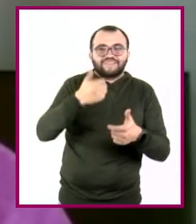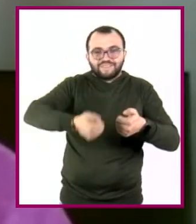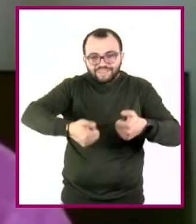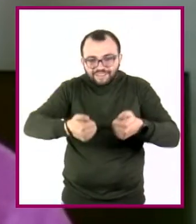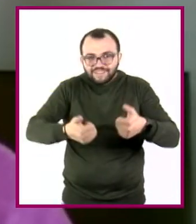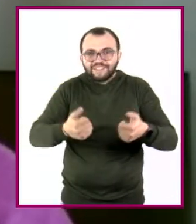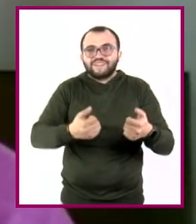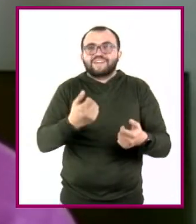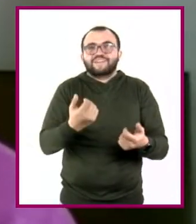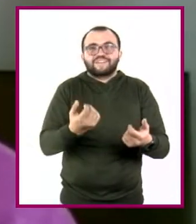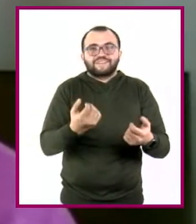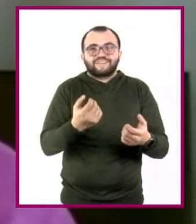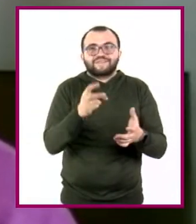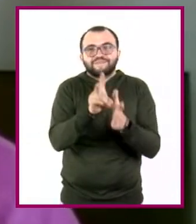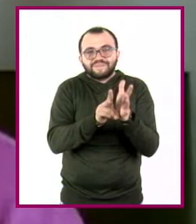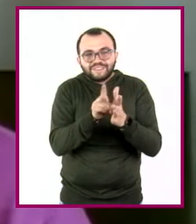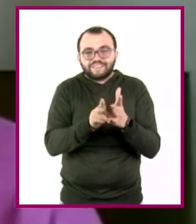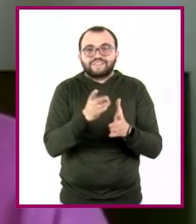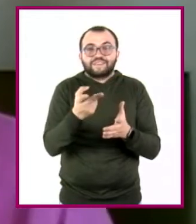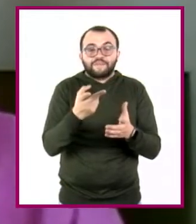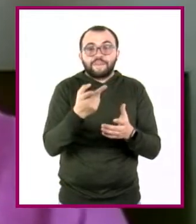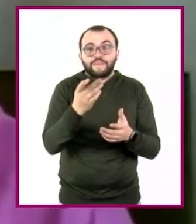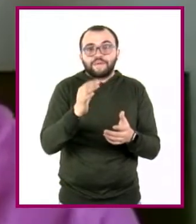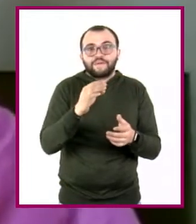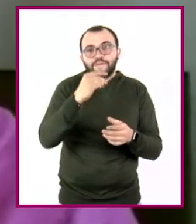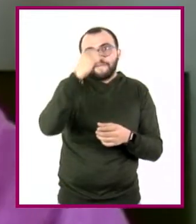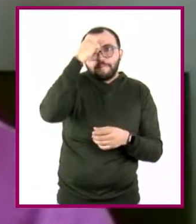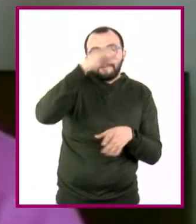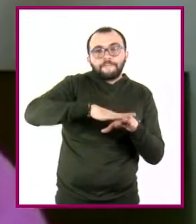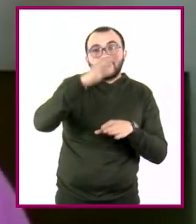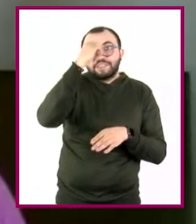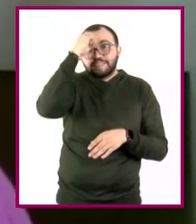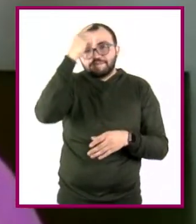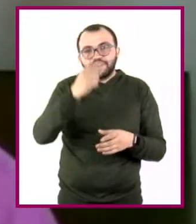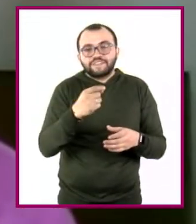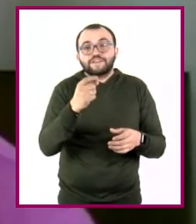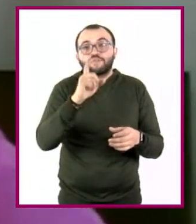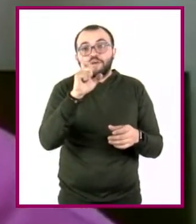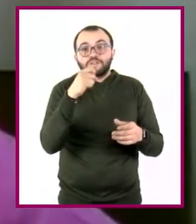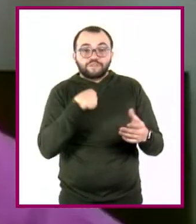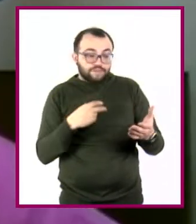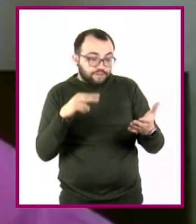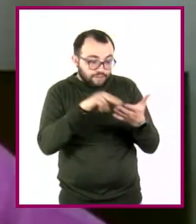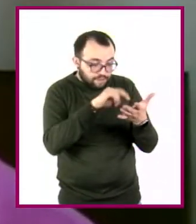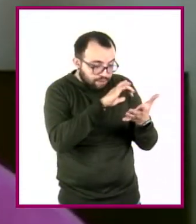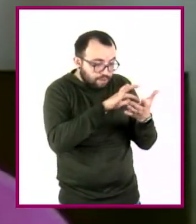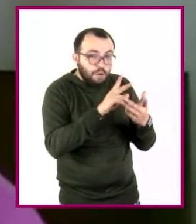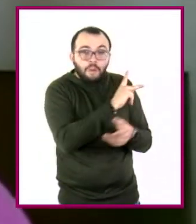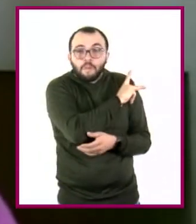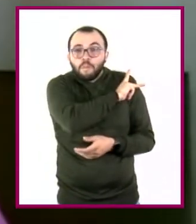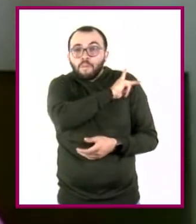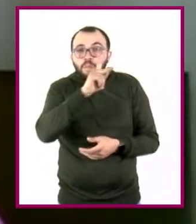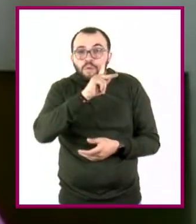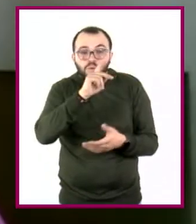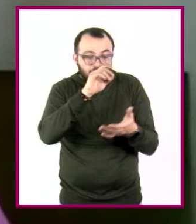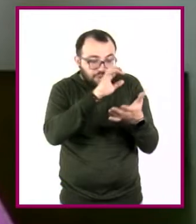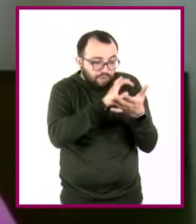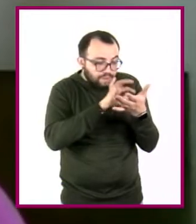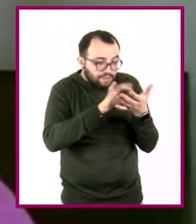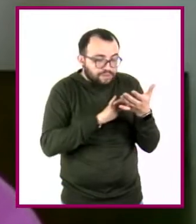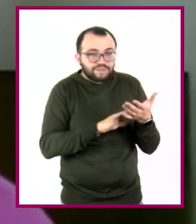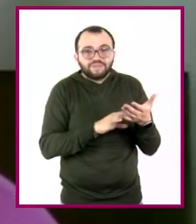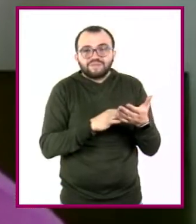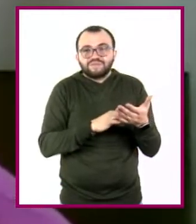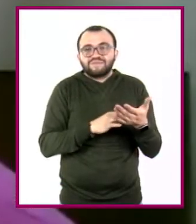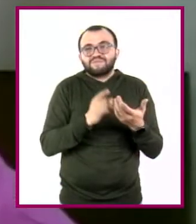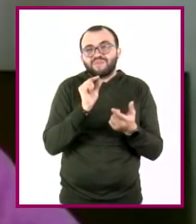a distractores como redes sociales y demás. Entonces, entrar a un texto que solo es texto y que no tiene ningún estímulo visual, pues puede